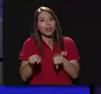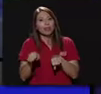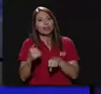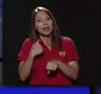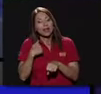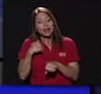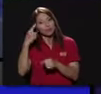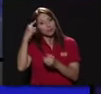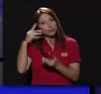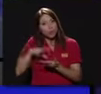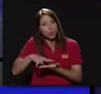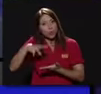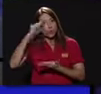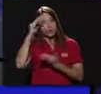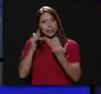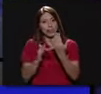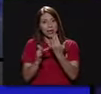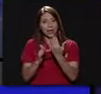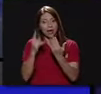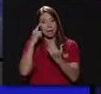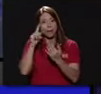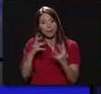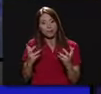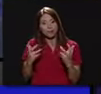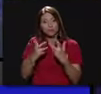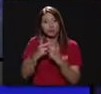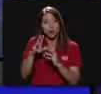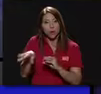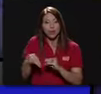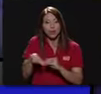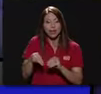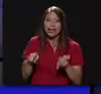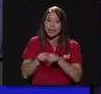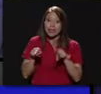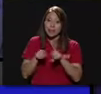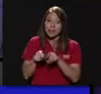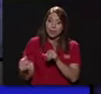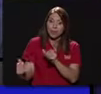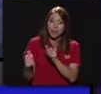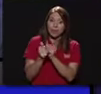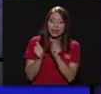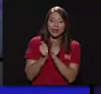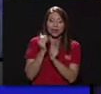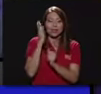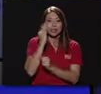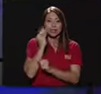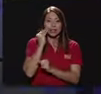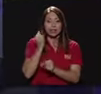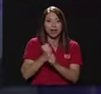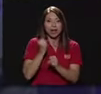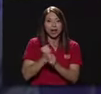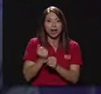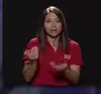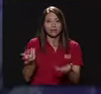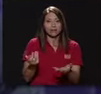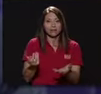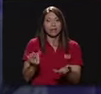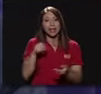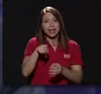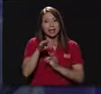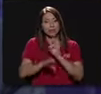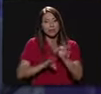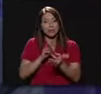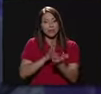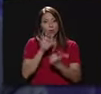formación también técnica que les complemente, y una formación técnica que además vendría acompañada de algo de experiencia laboral.